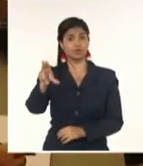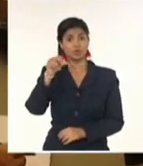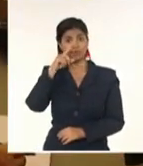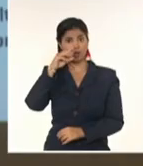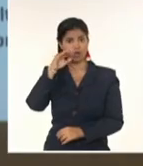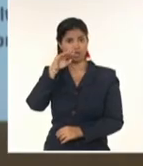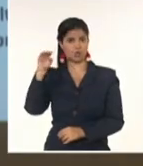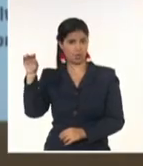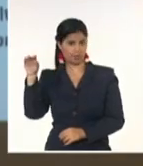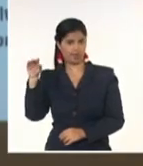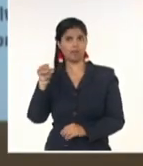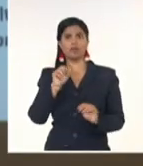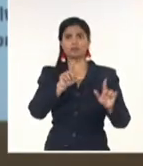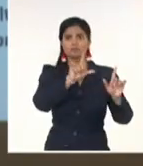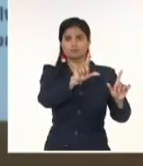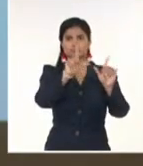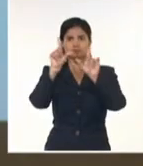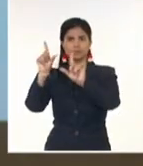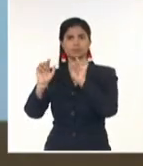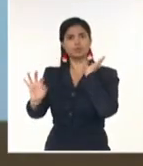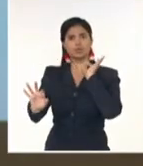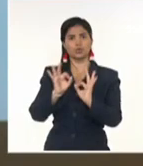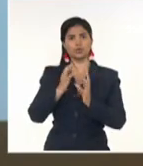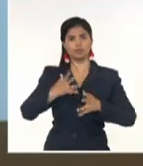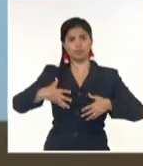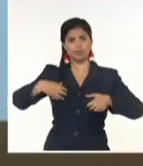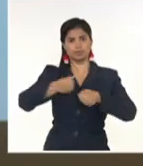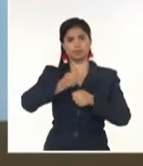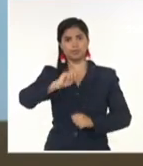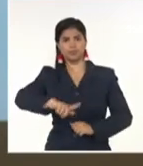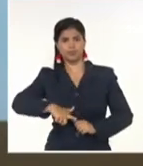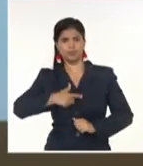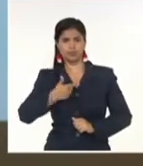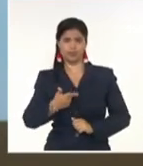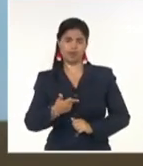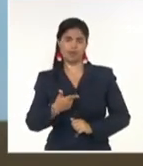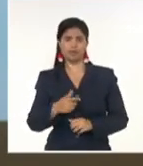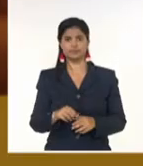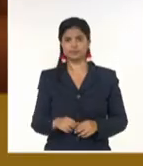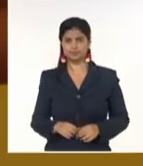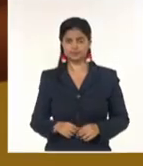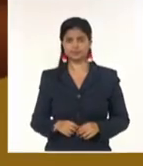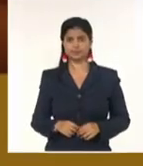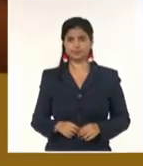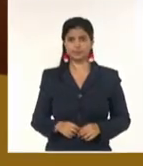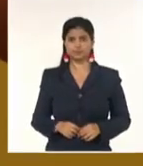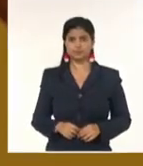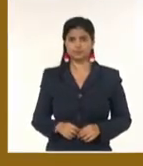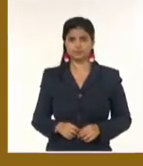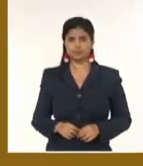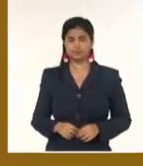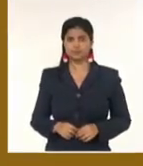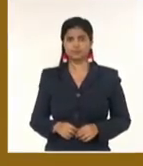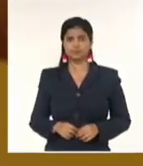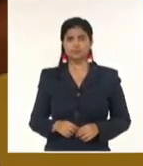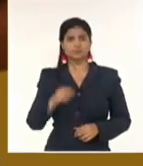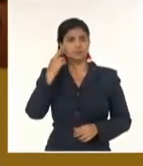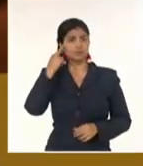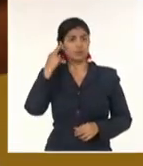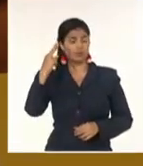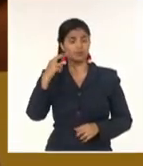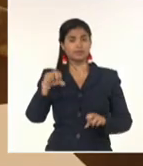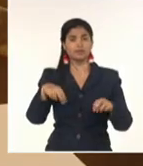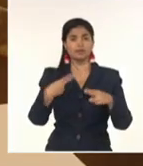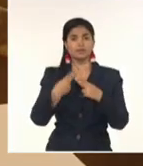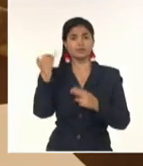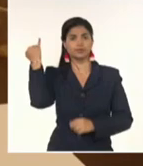reconoce y regula la salvaguardia del patrimonio cultural inmaterial, incorpora disposiciones relativas a las convenciones internacionales sobre